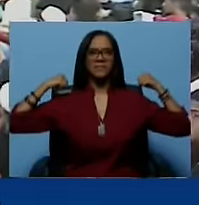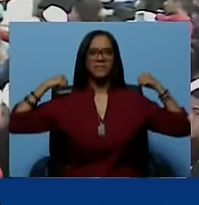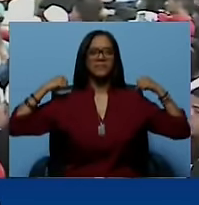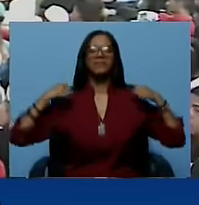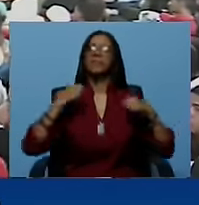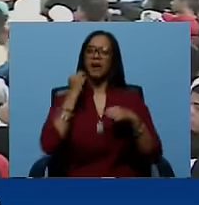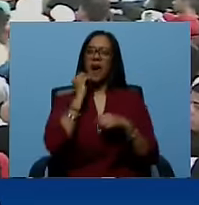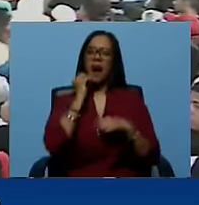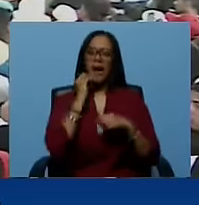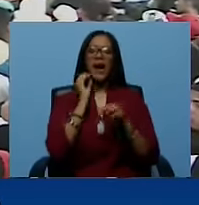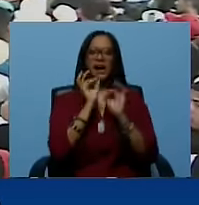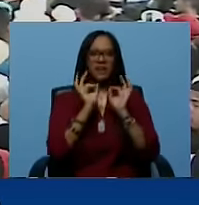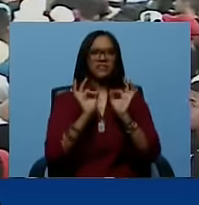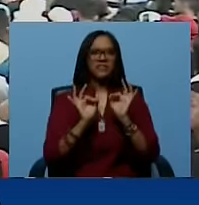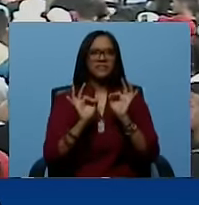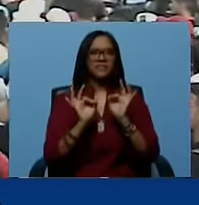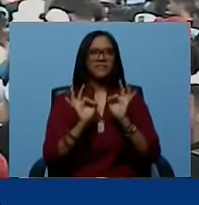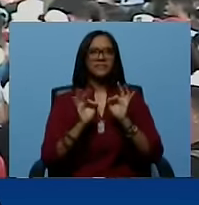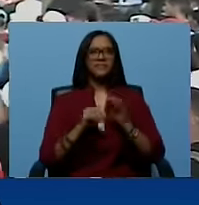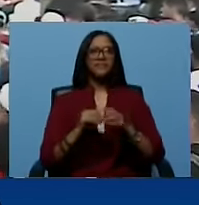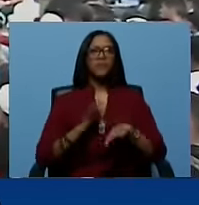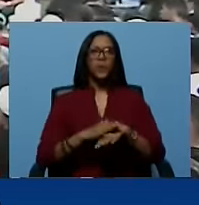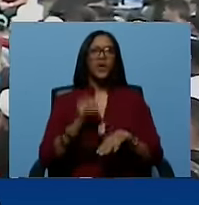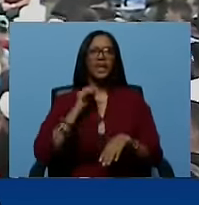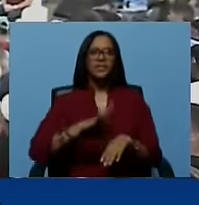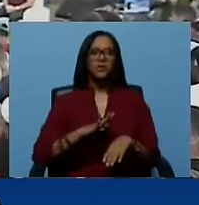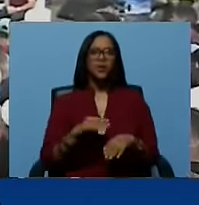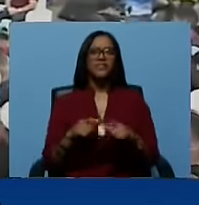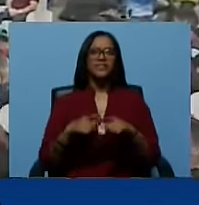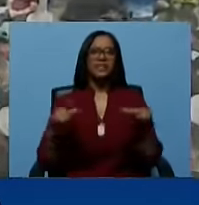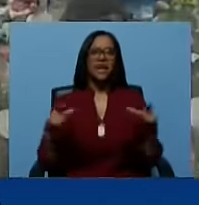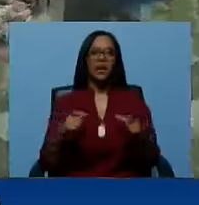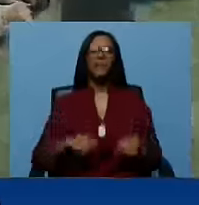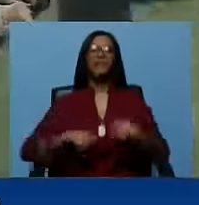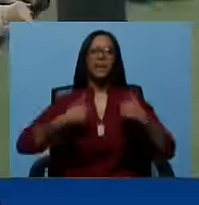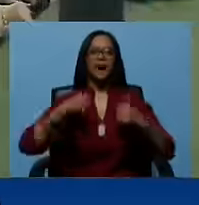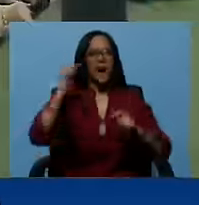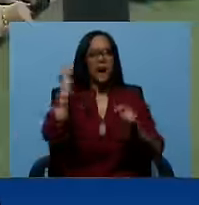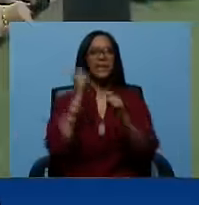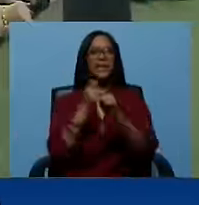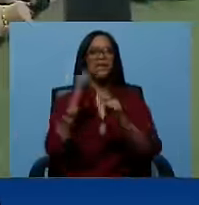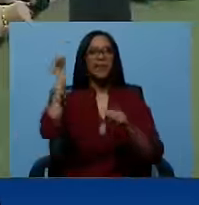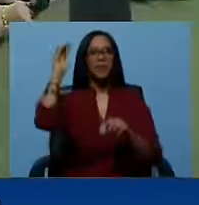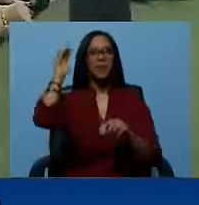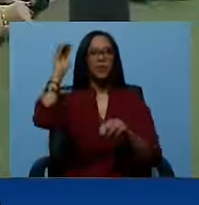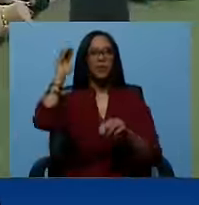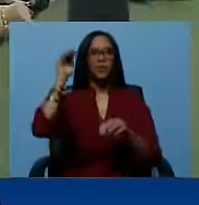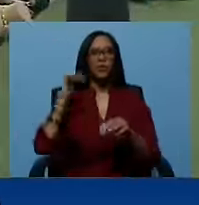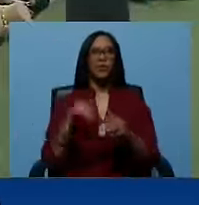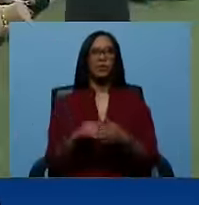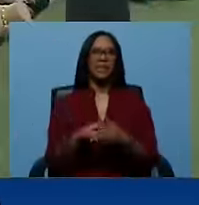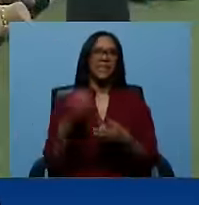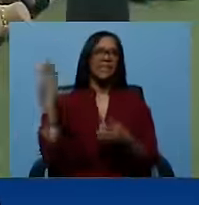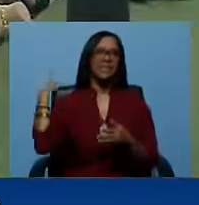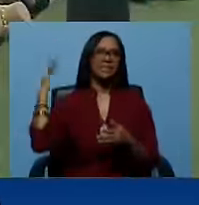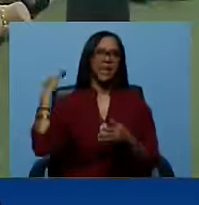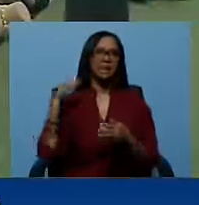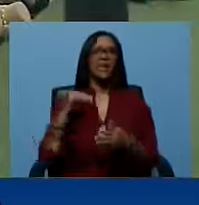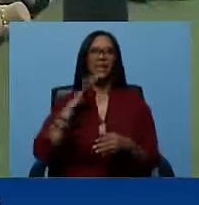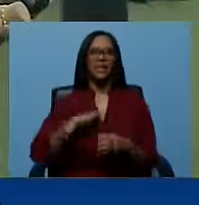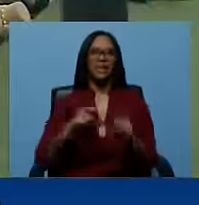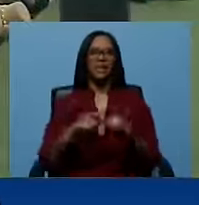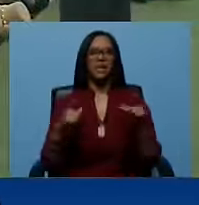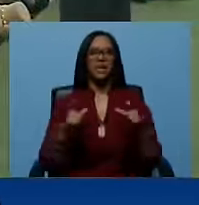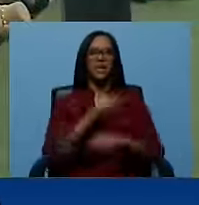Y joven sobre todo, porque estoy lleno de más esperanzas hacia el futuro que de pasado. Estoy lleno